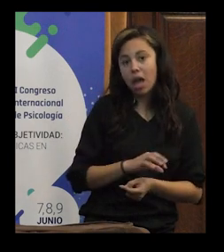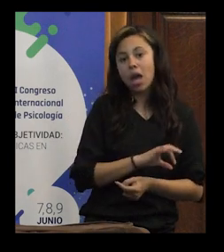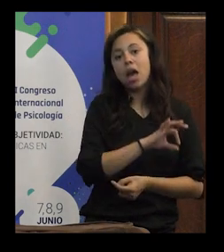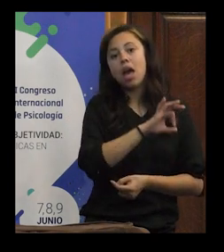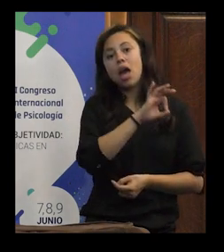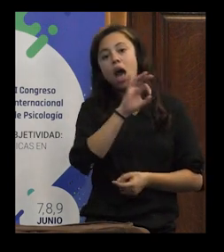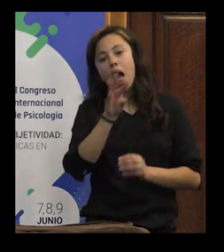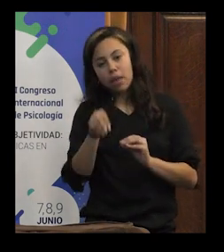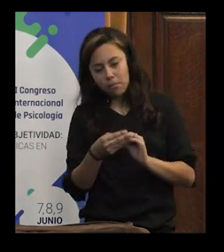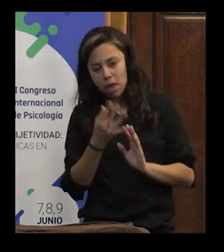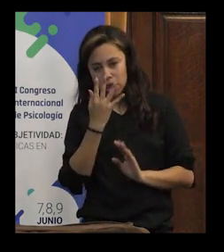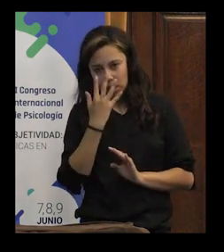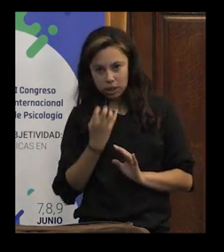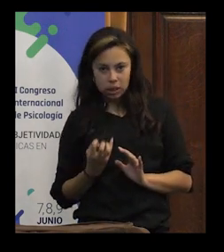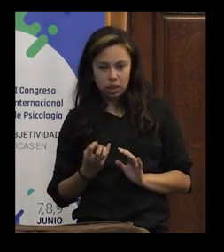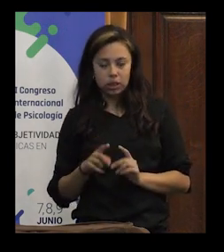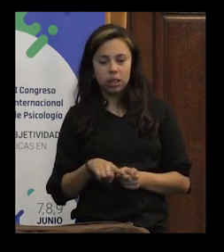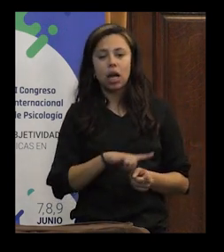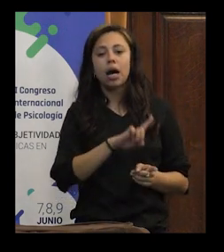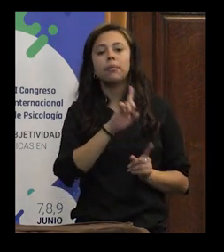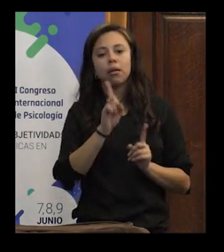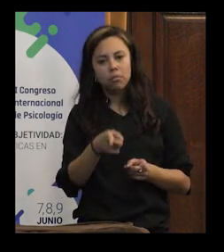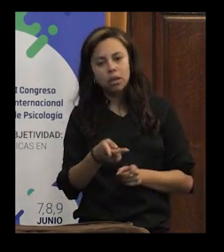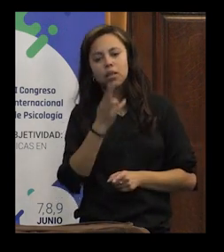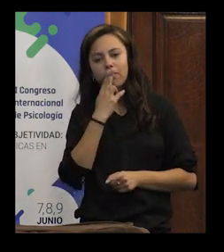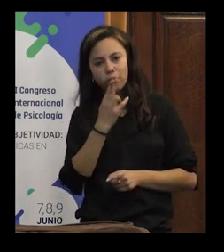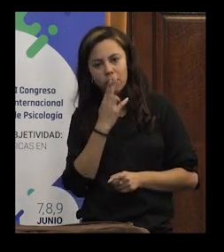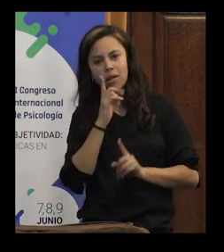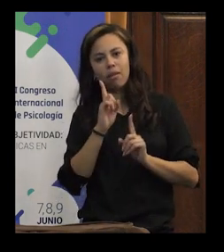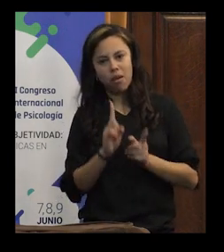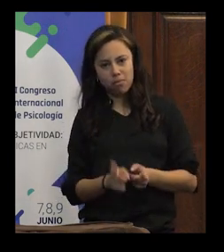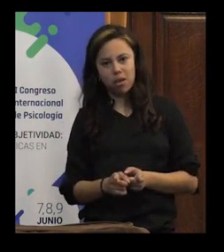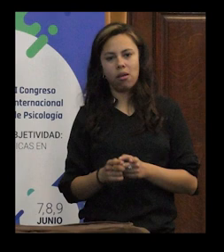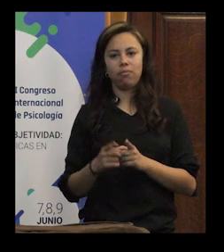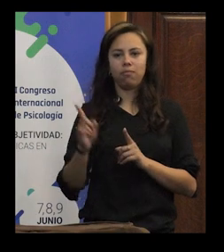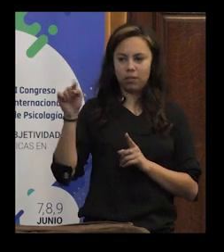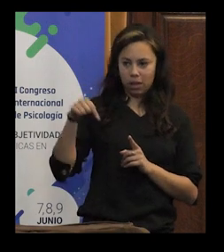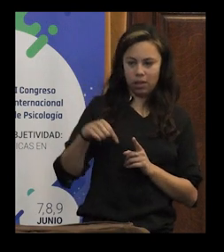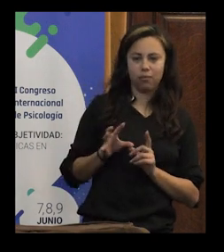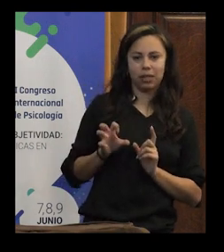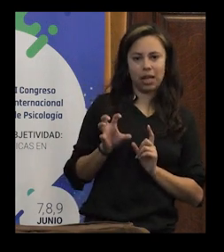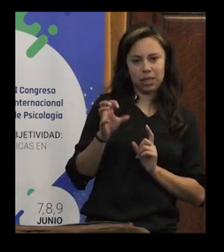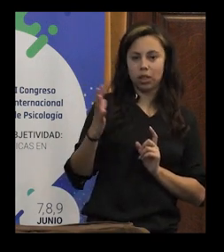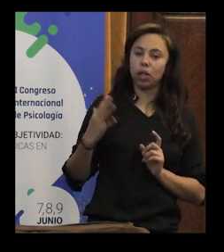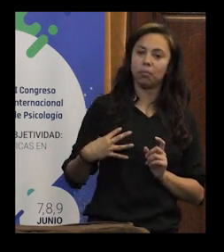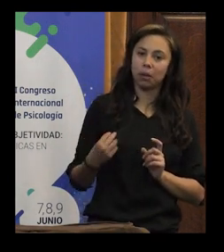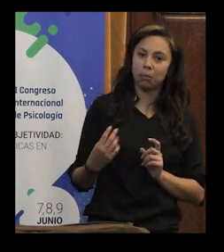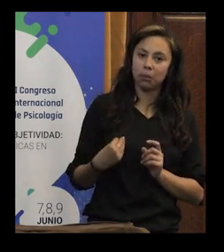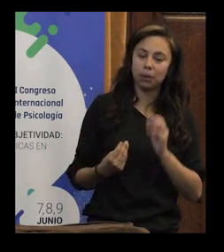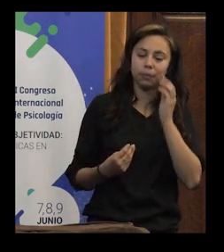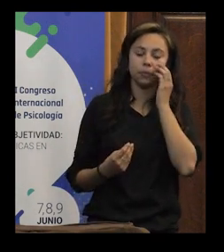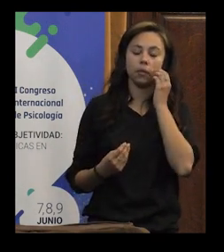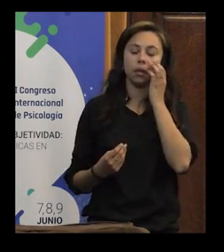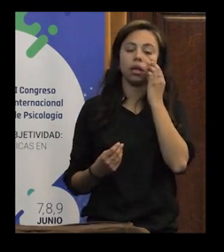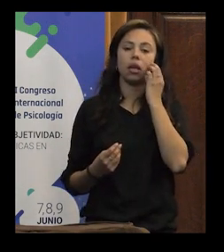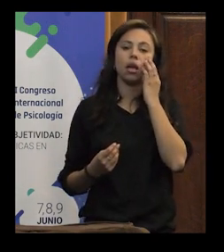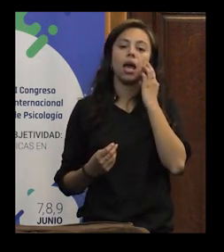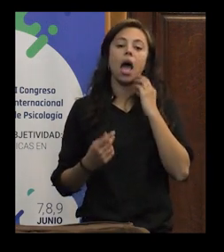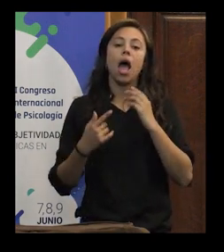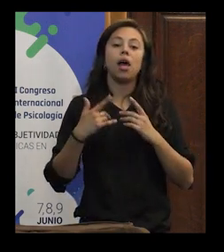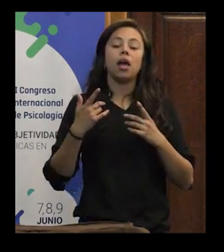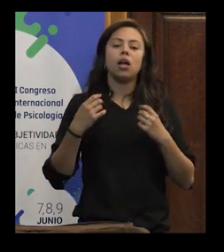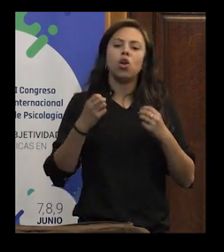certezas. La detección e intervención precoces son sin duda elementos